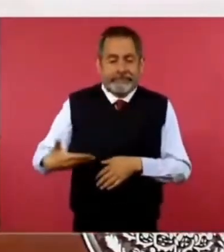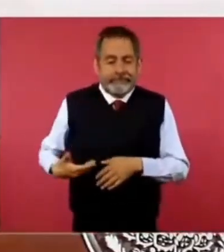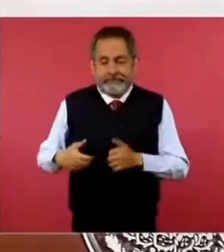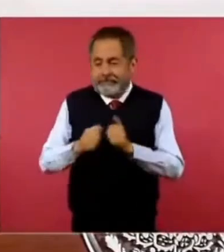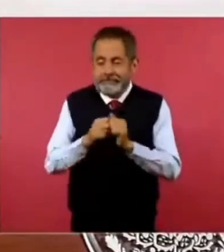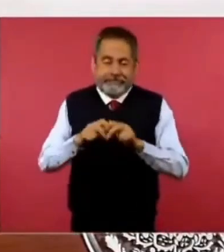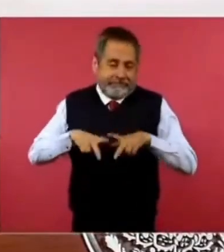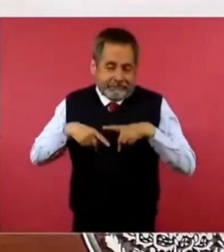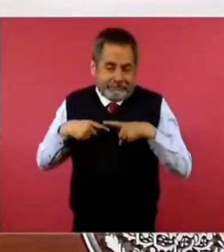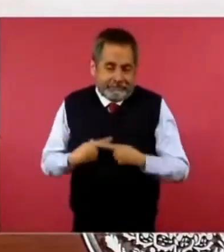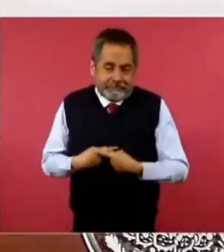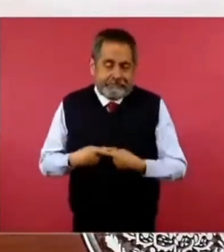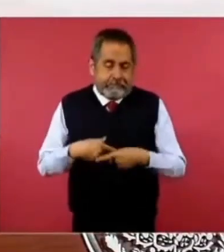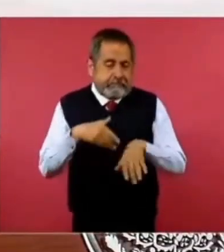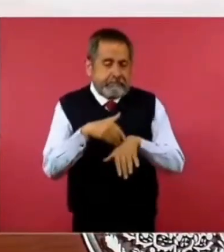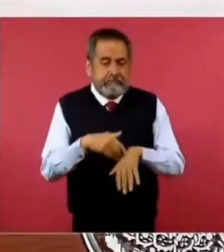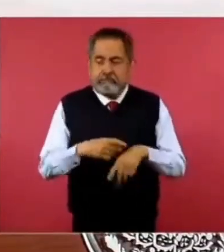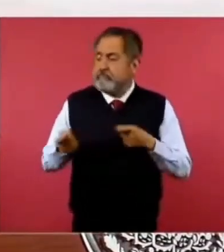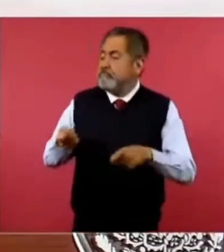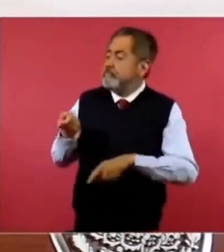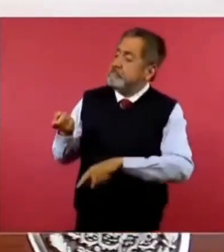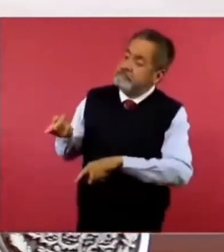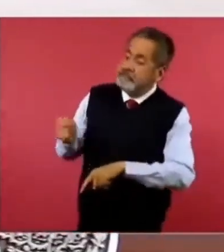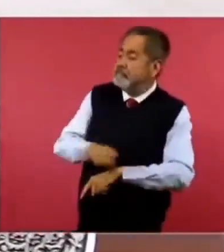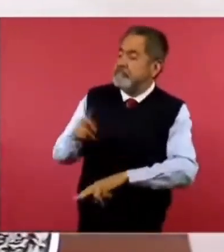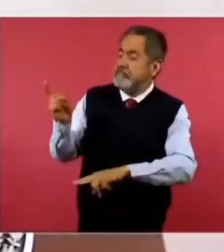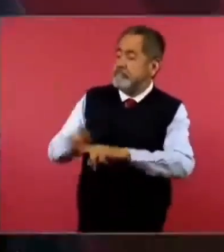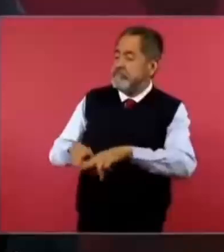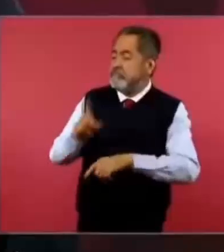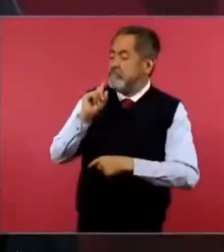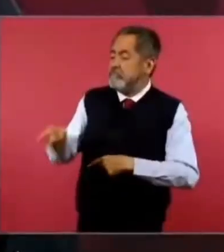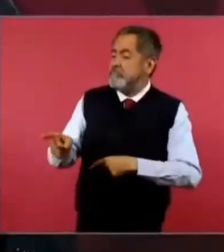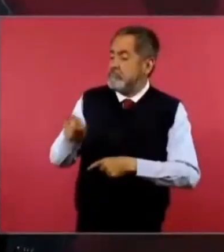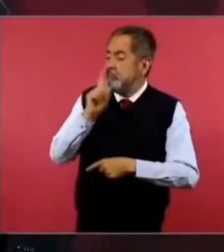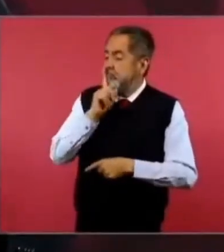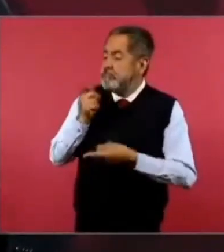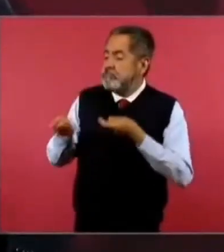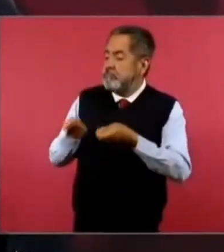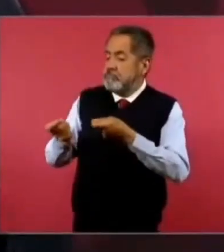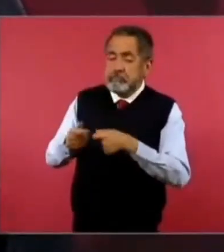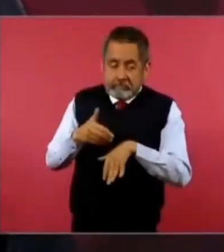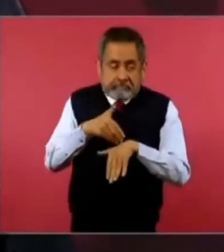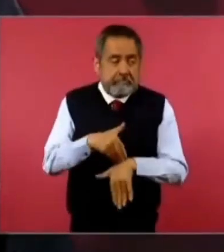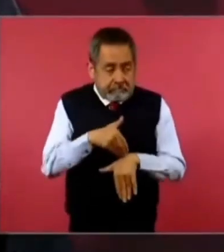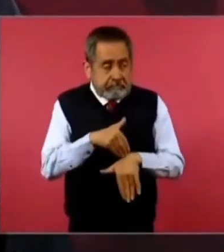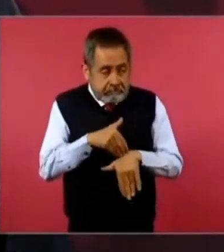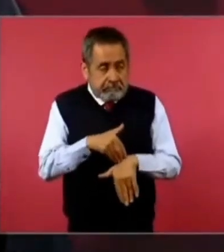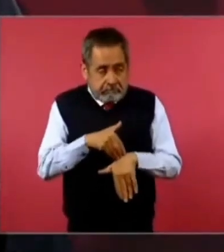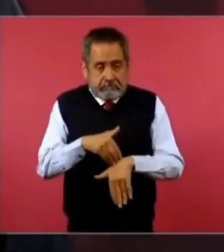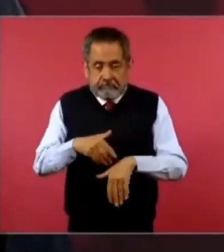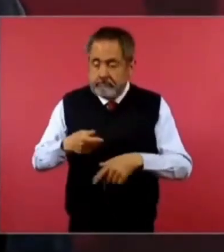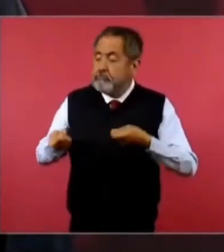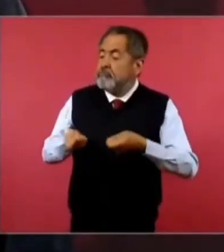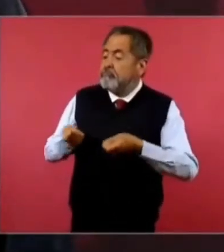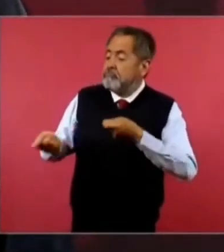débil lo pueden sentar en el banquillo de los acusados y lo convierten en pelele, en